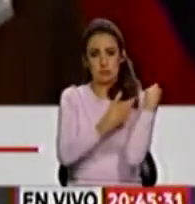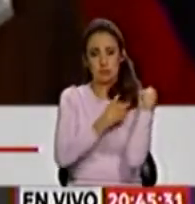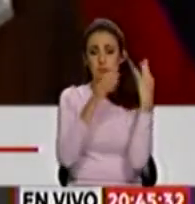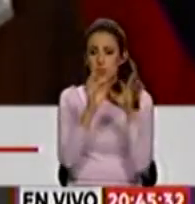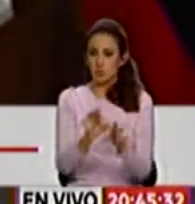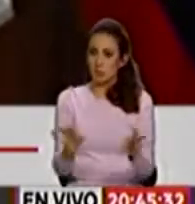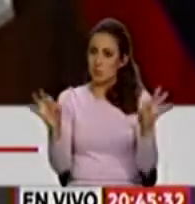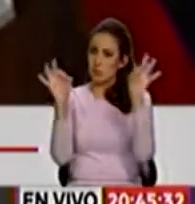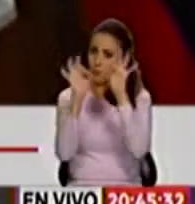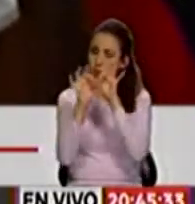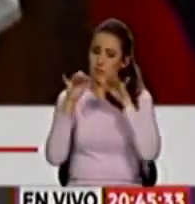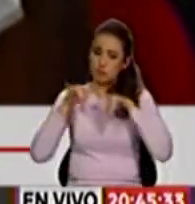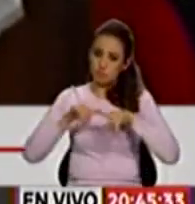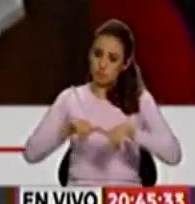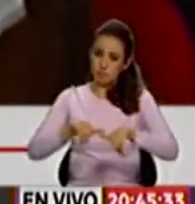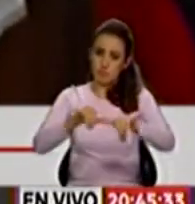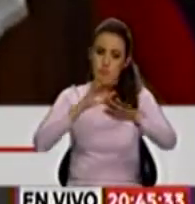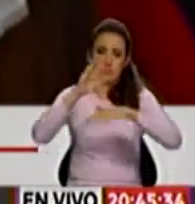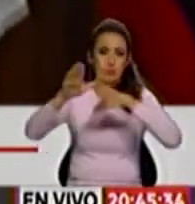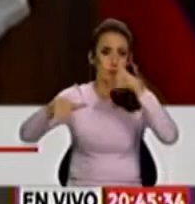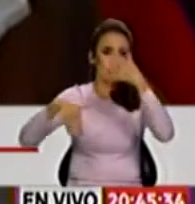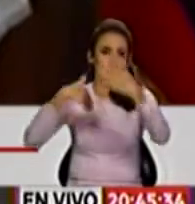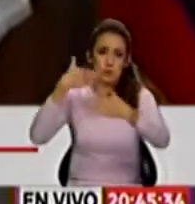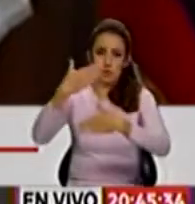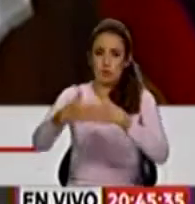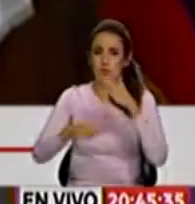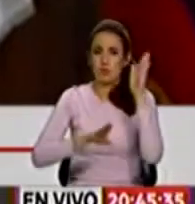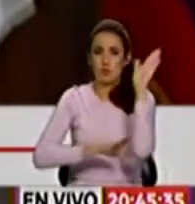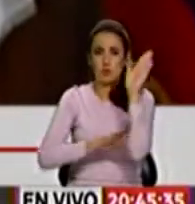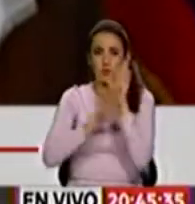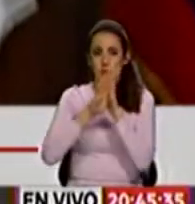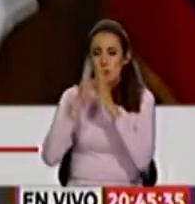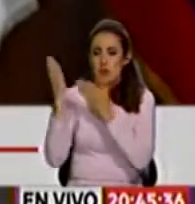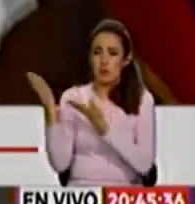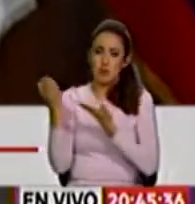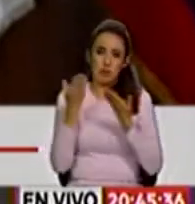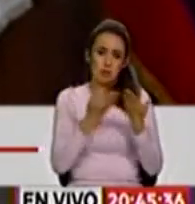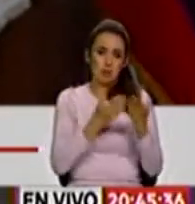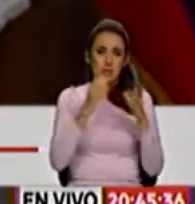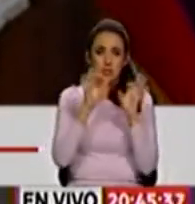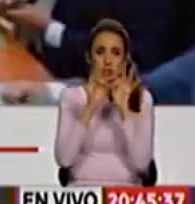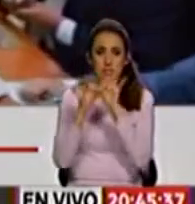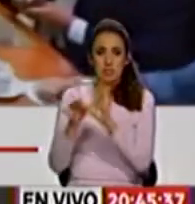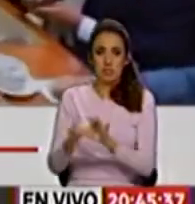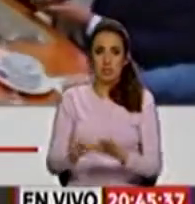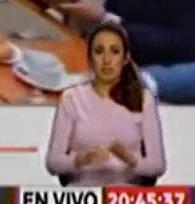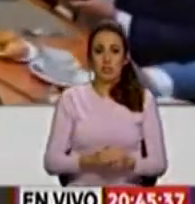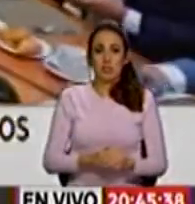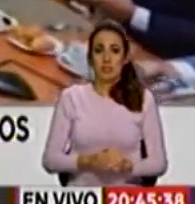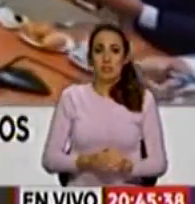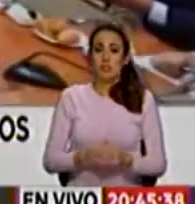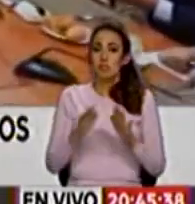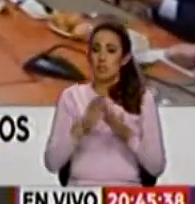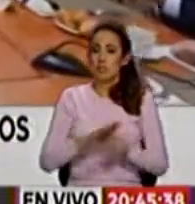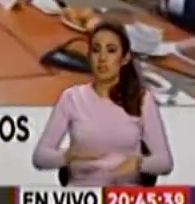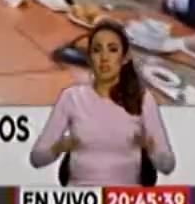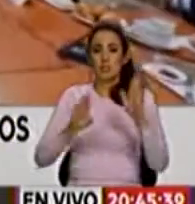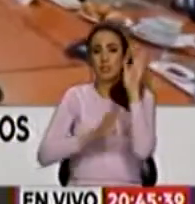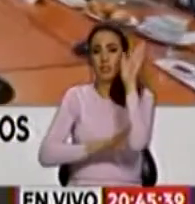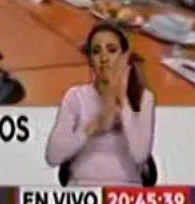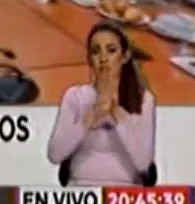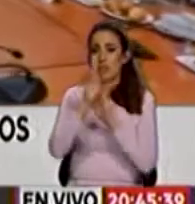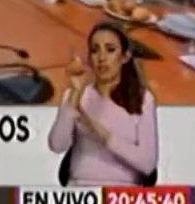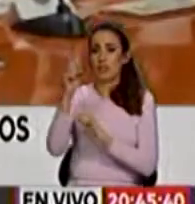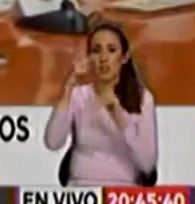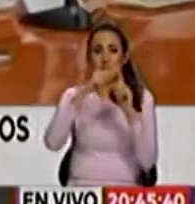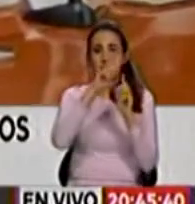como lo ha venido jugando durante todo el desarrollo de la preparación de este programa. El evento se desarrollará entre el 1 y 2